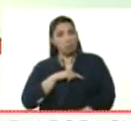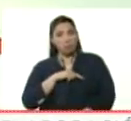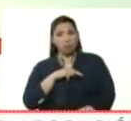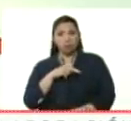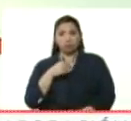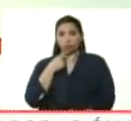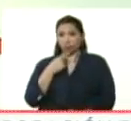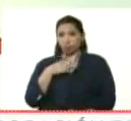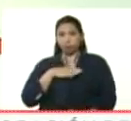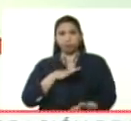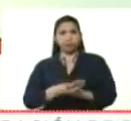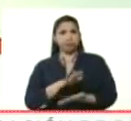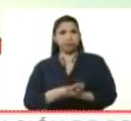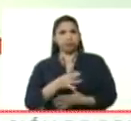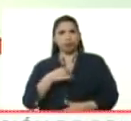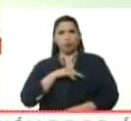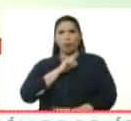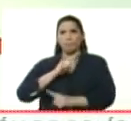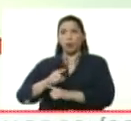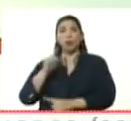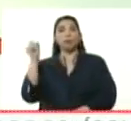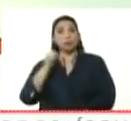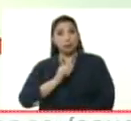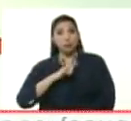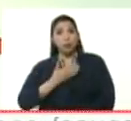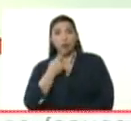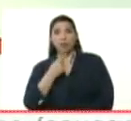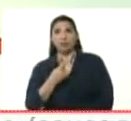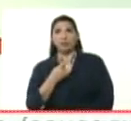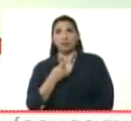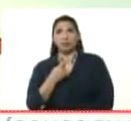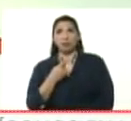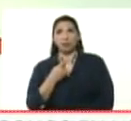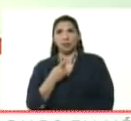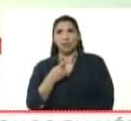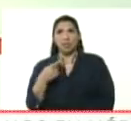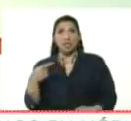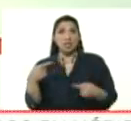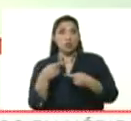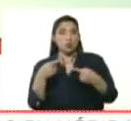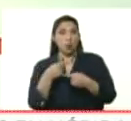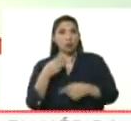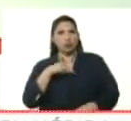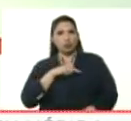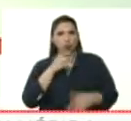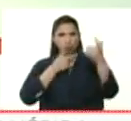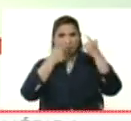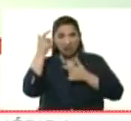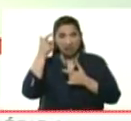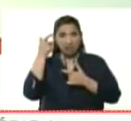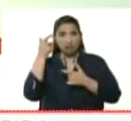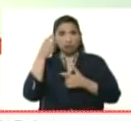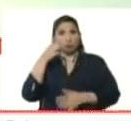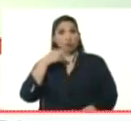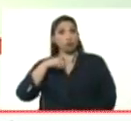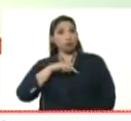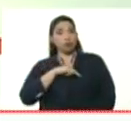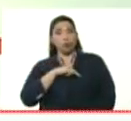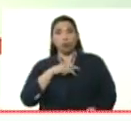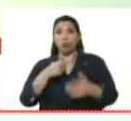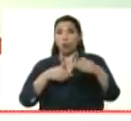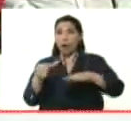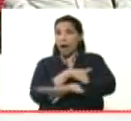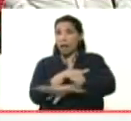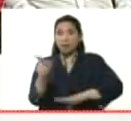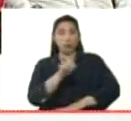anunciando todo este tipo de eventos. Lo que sí te puedo asegurar es que como a los chavistas somos callejeros, de la calle no nos vamos. Estaremos en la